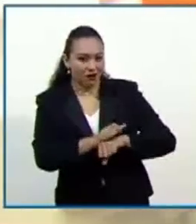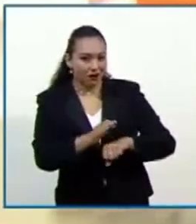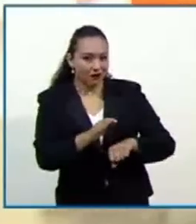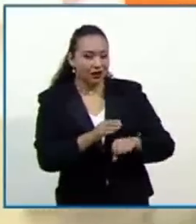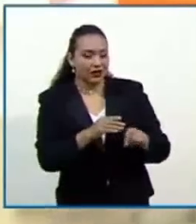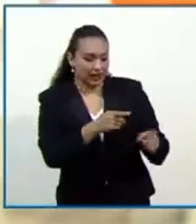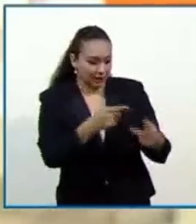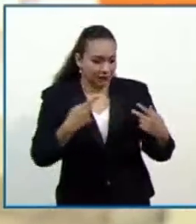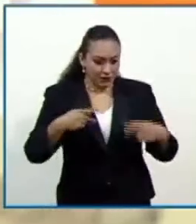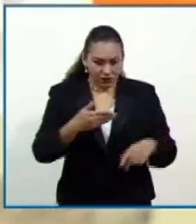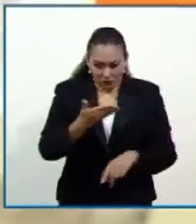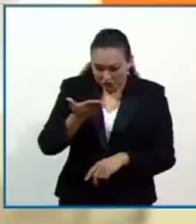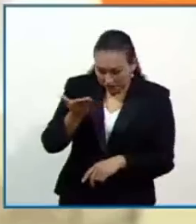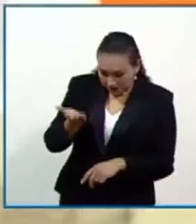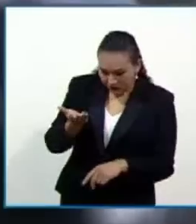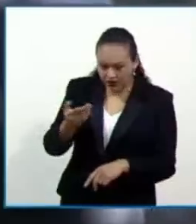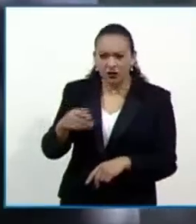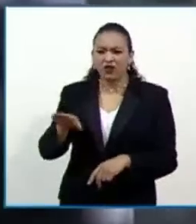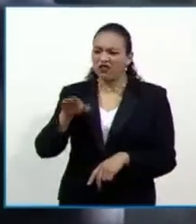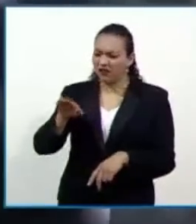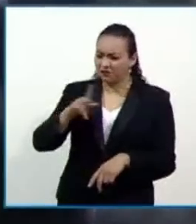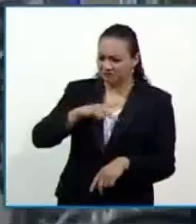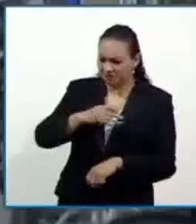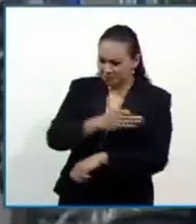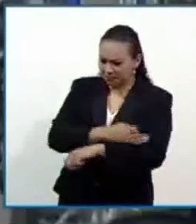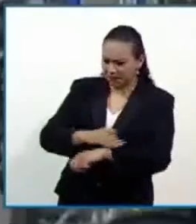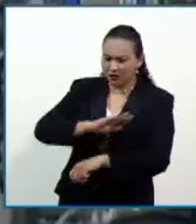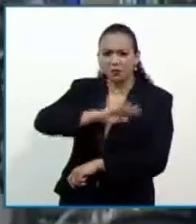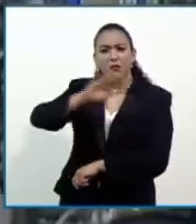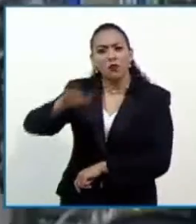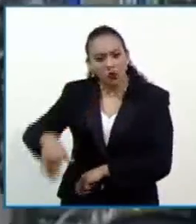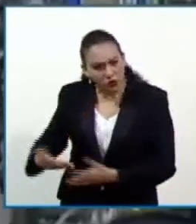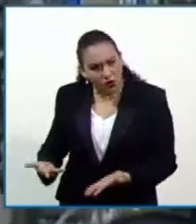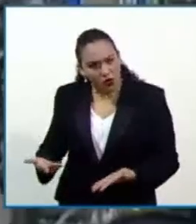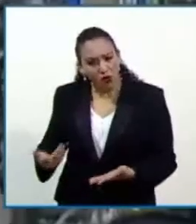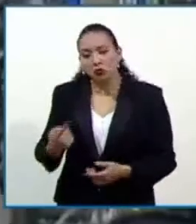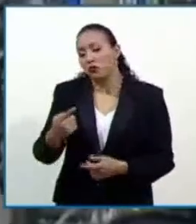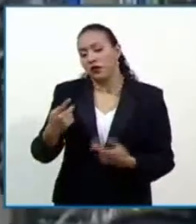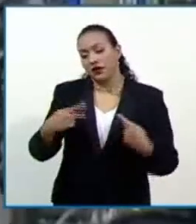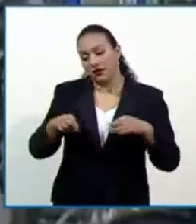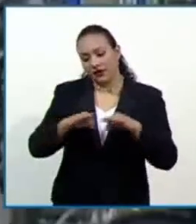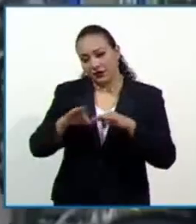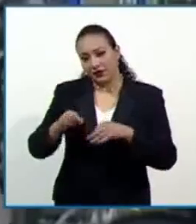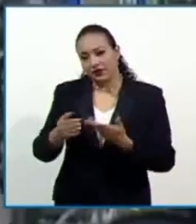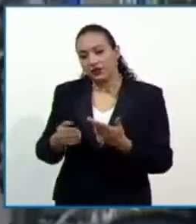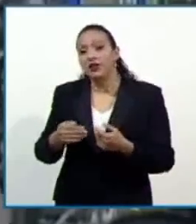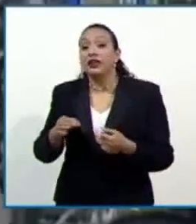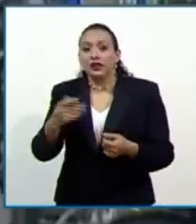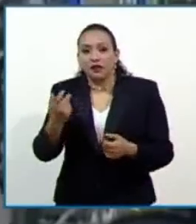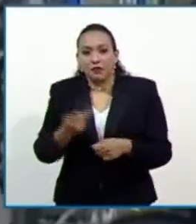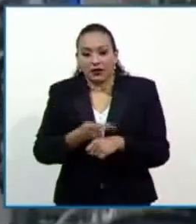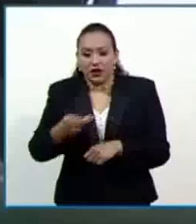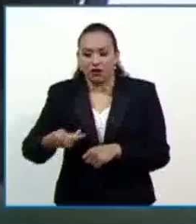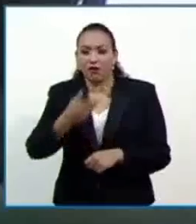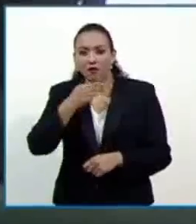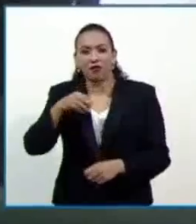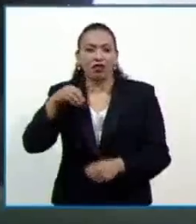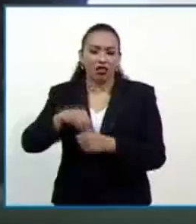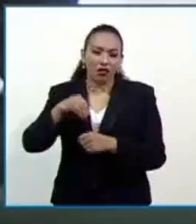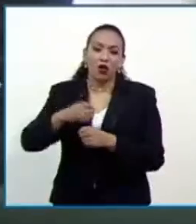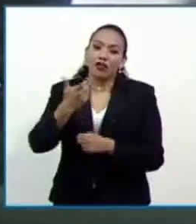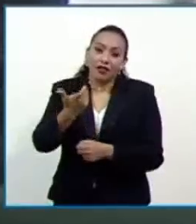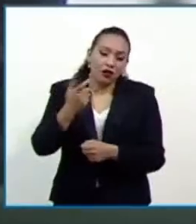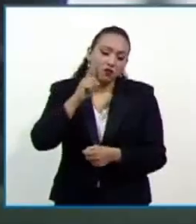acto de imposible reparación dictados dentro de un procedimiento. Esto es, la existencia de una afectación material a derechos